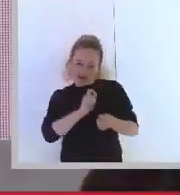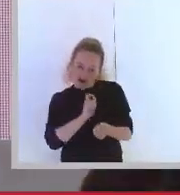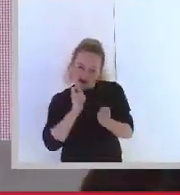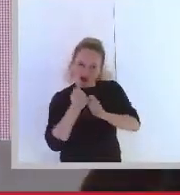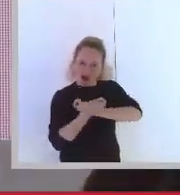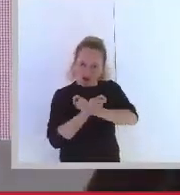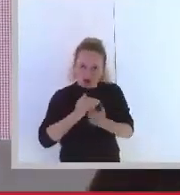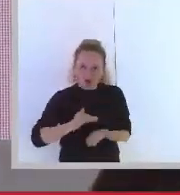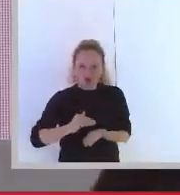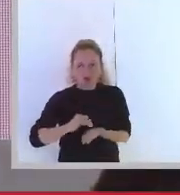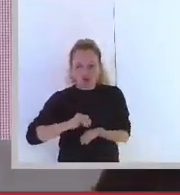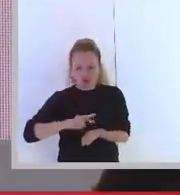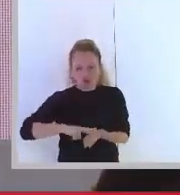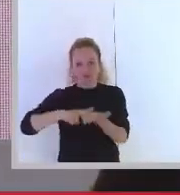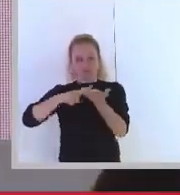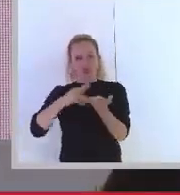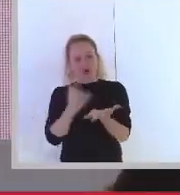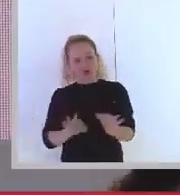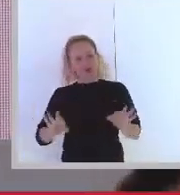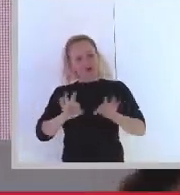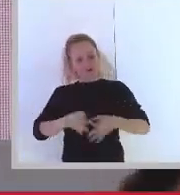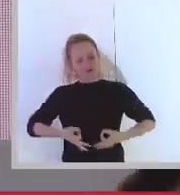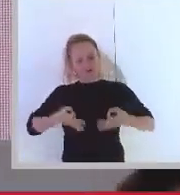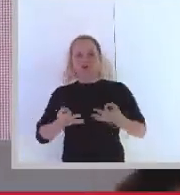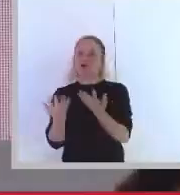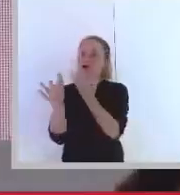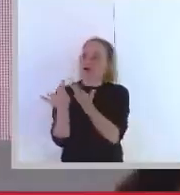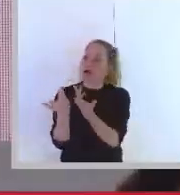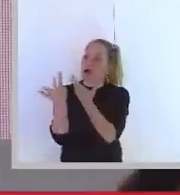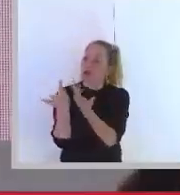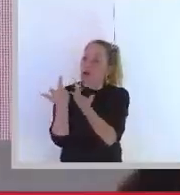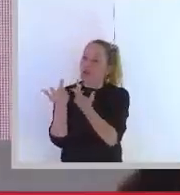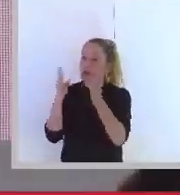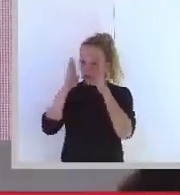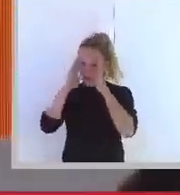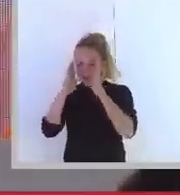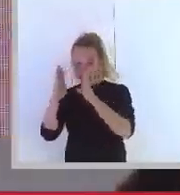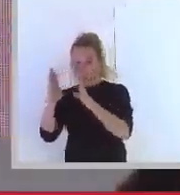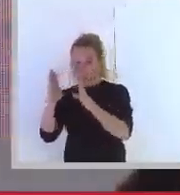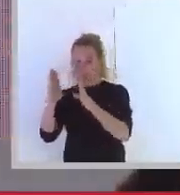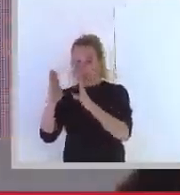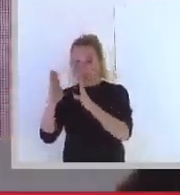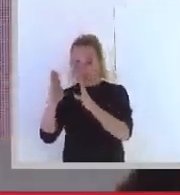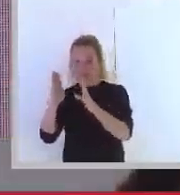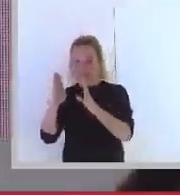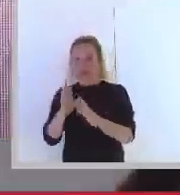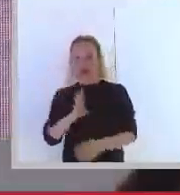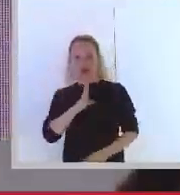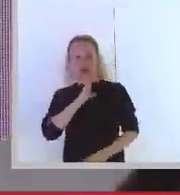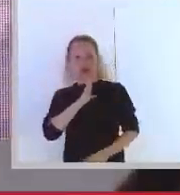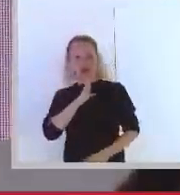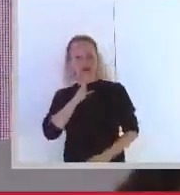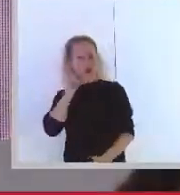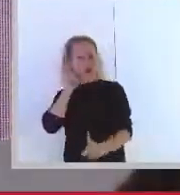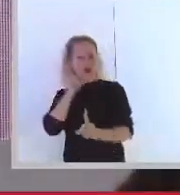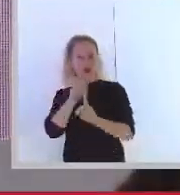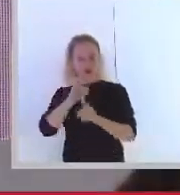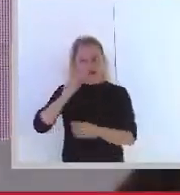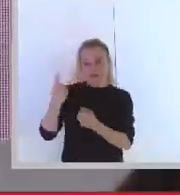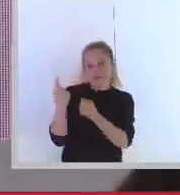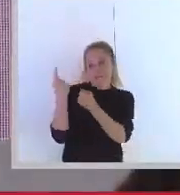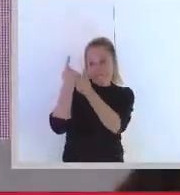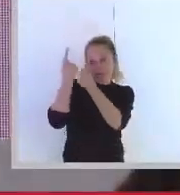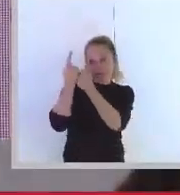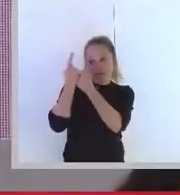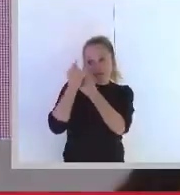es hablar con intención y escuchar con atención. Quizás sea ese uno de los principios